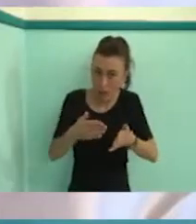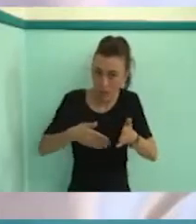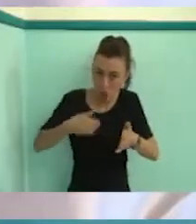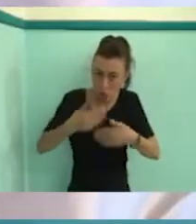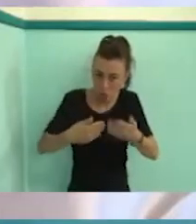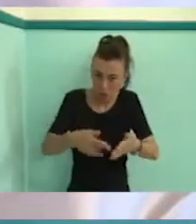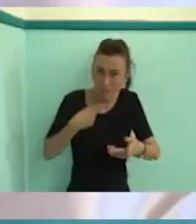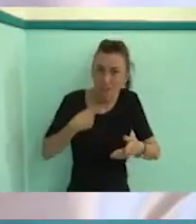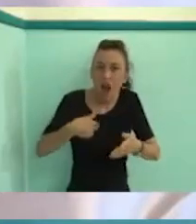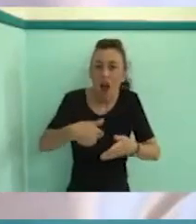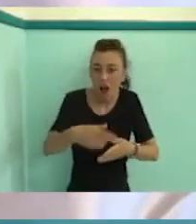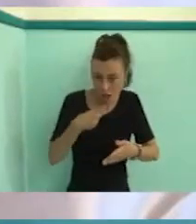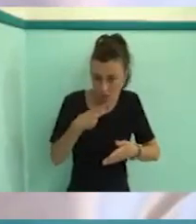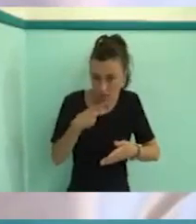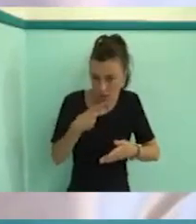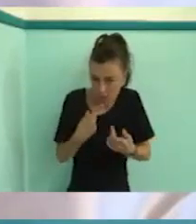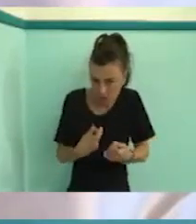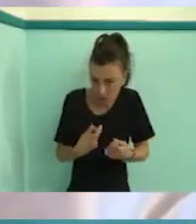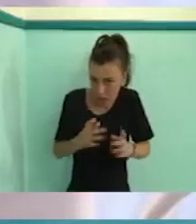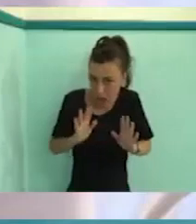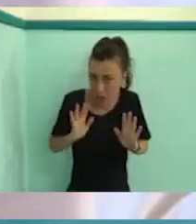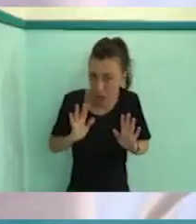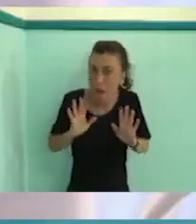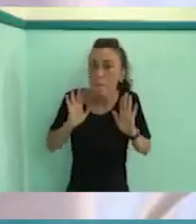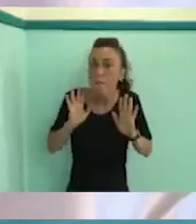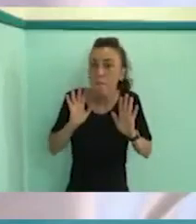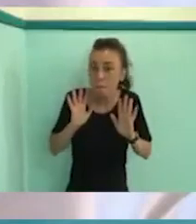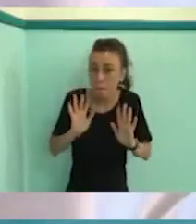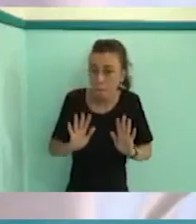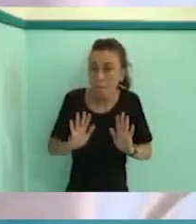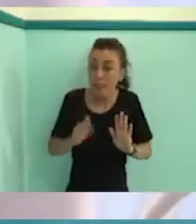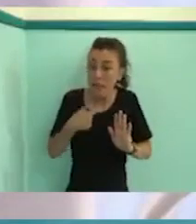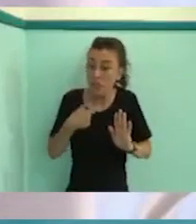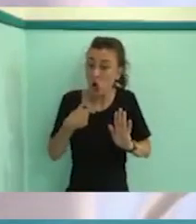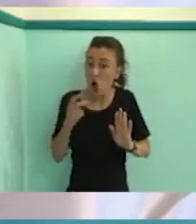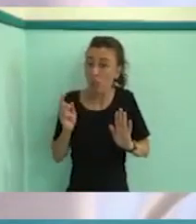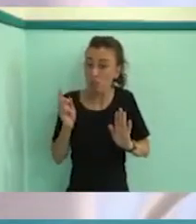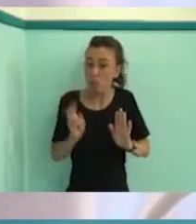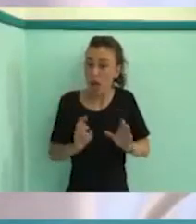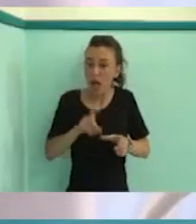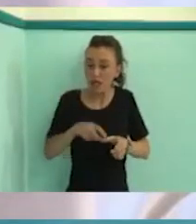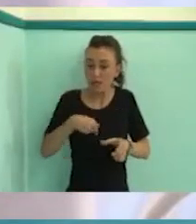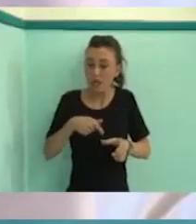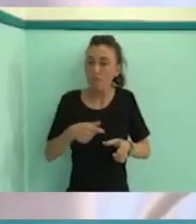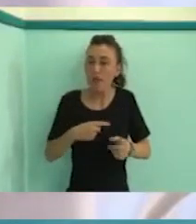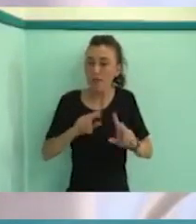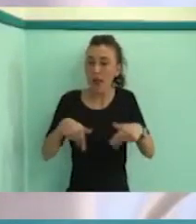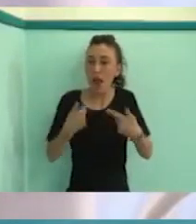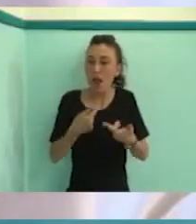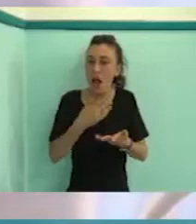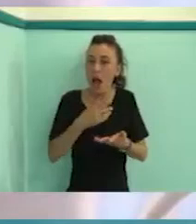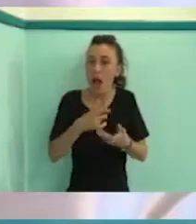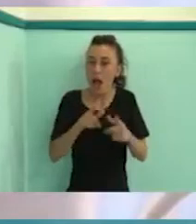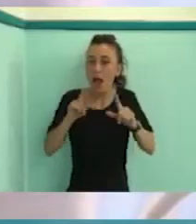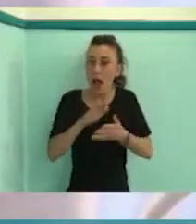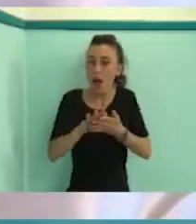pero pero el el simple hecho de que por ejemplo yo esté aquí hablando de esto y a mí se me de un espacio para hablar de esto sabes o que mi